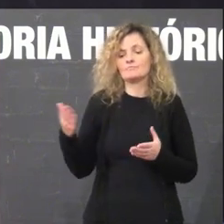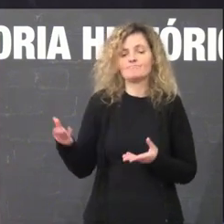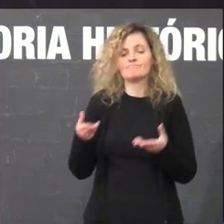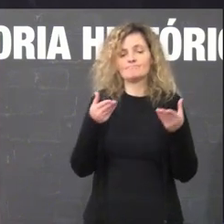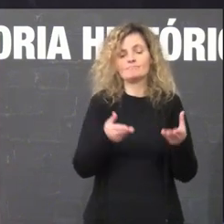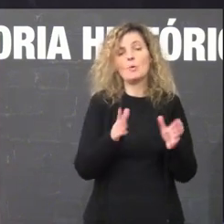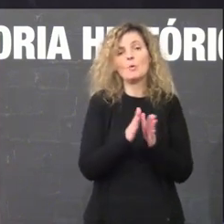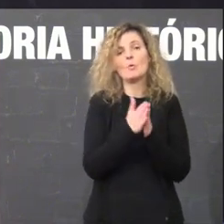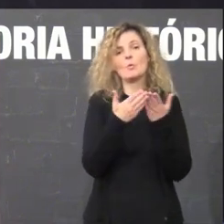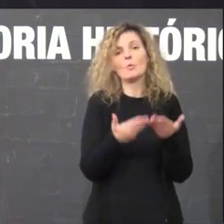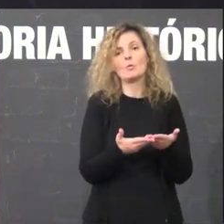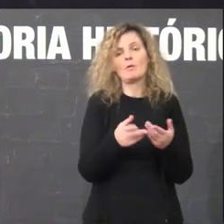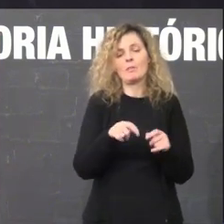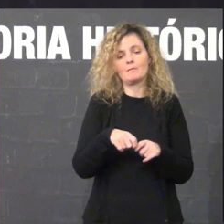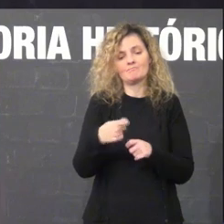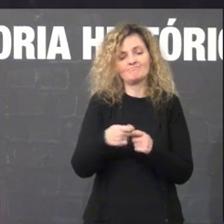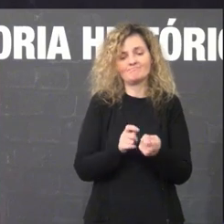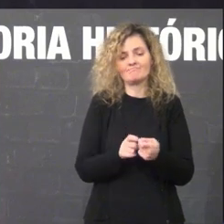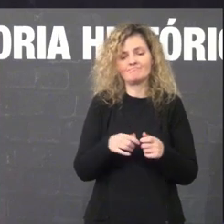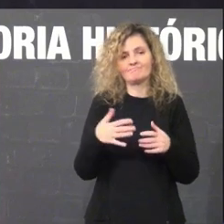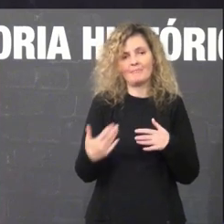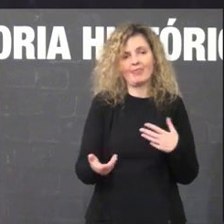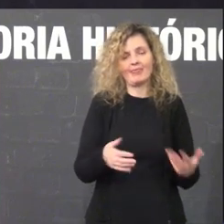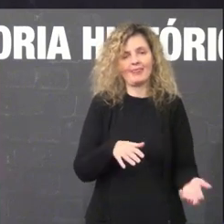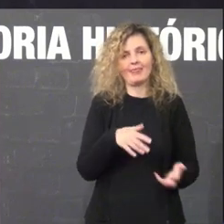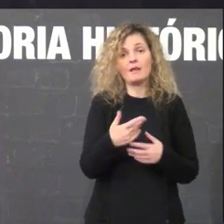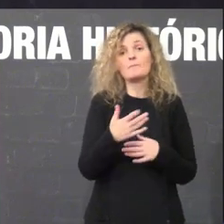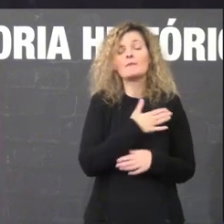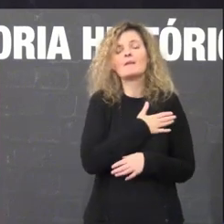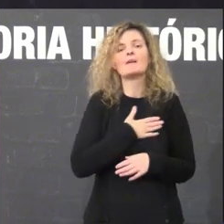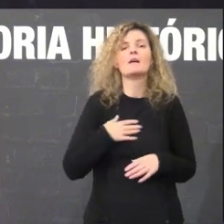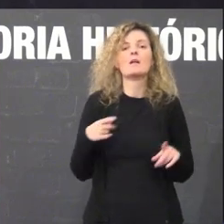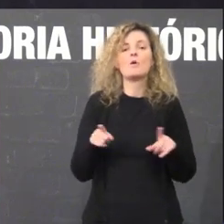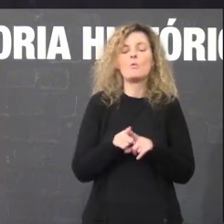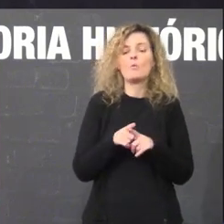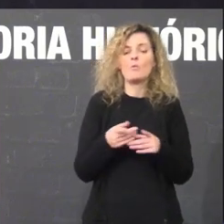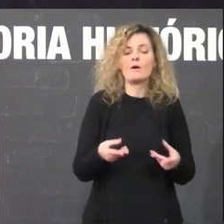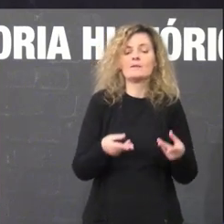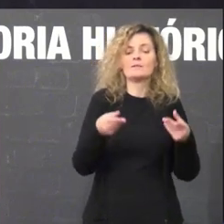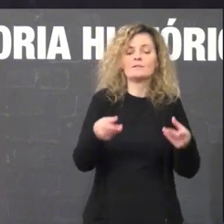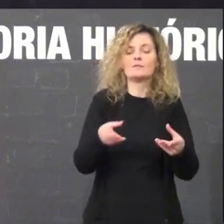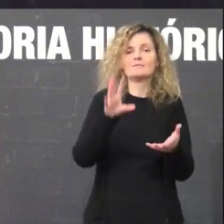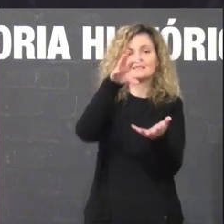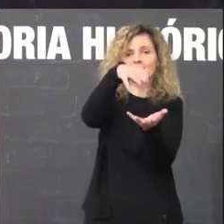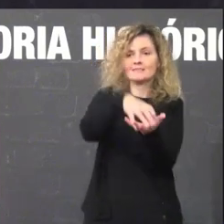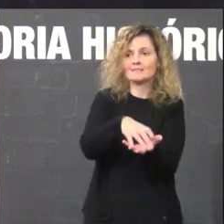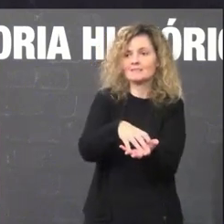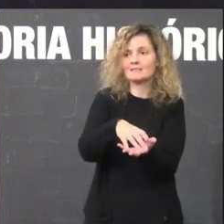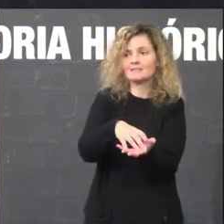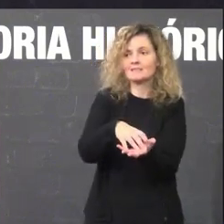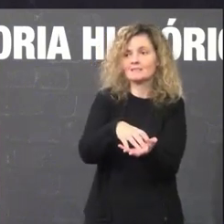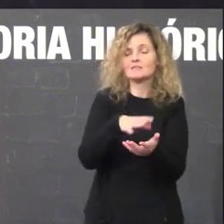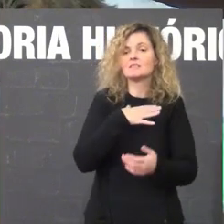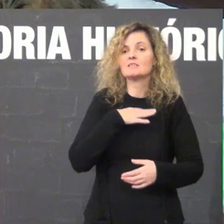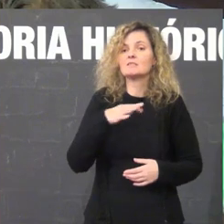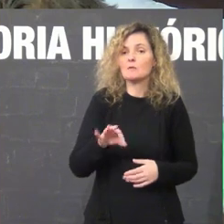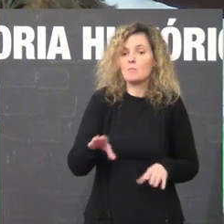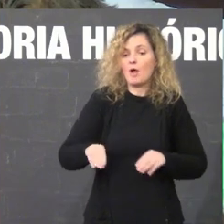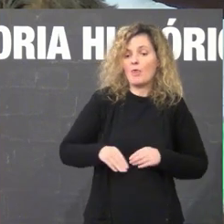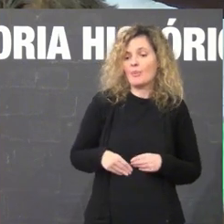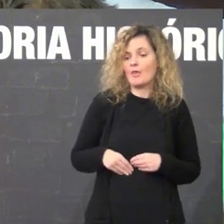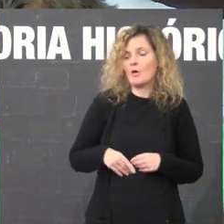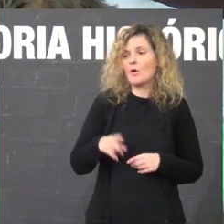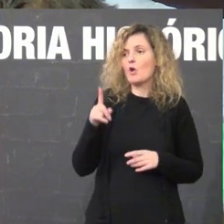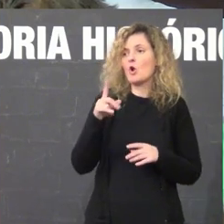libro que sé que haya pedazos y que quería bueno que se quedara en la institución si podéis aceptarlo